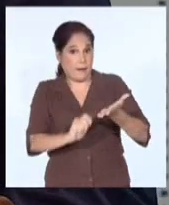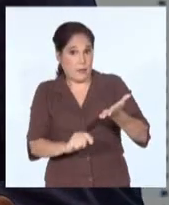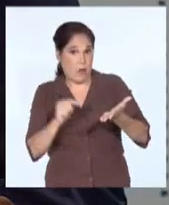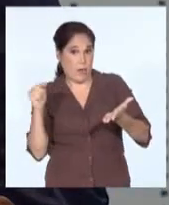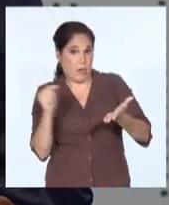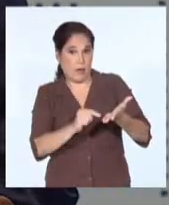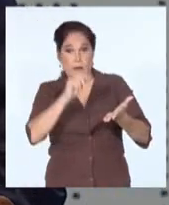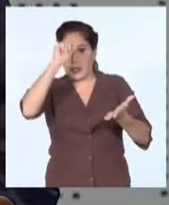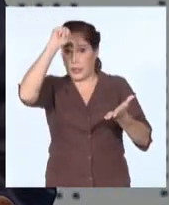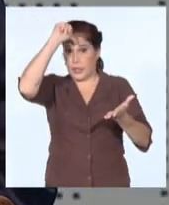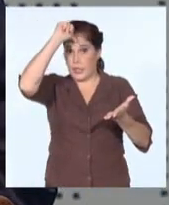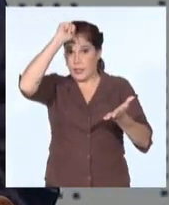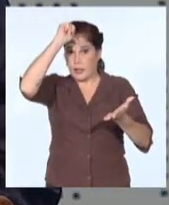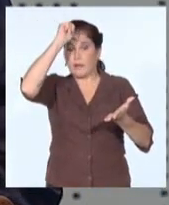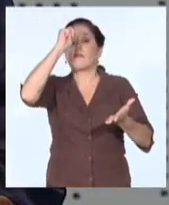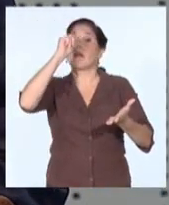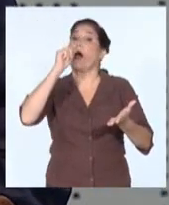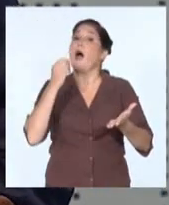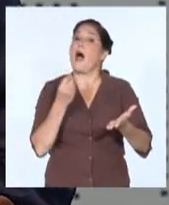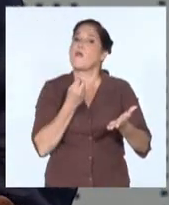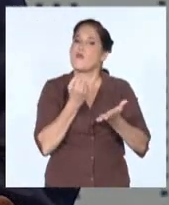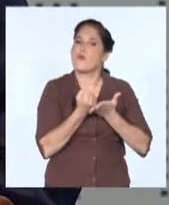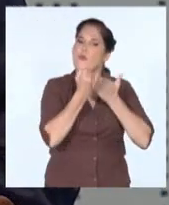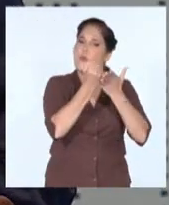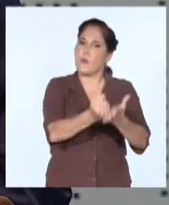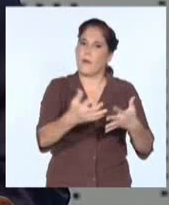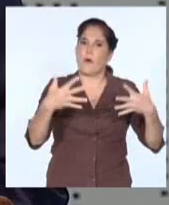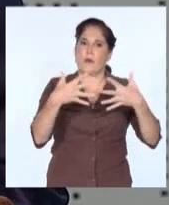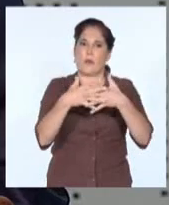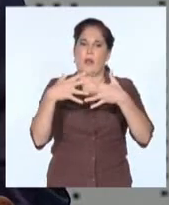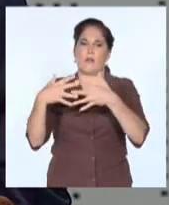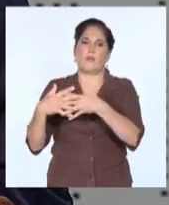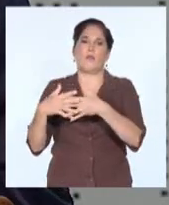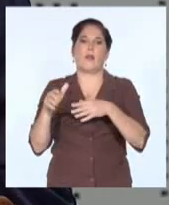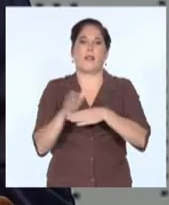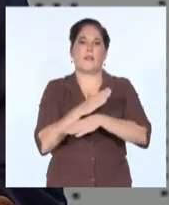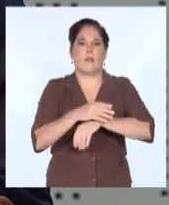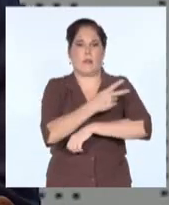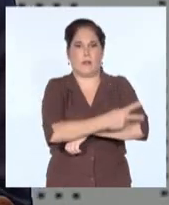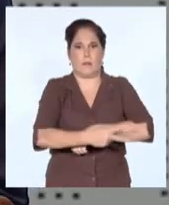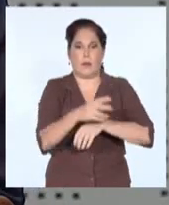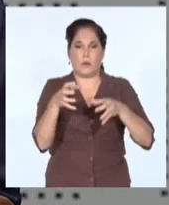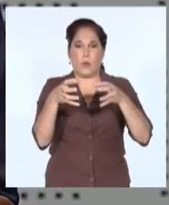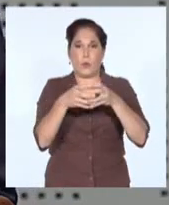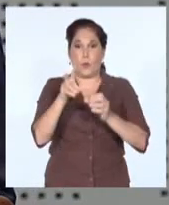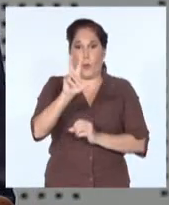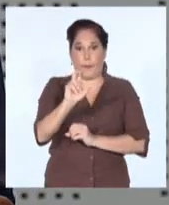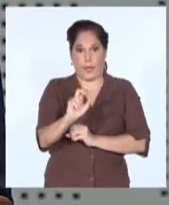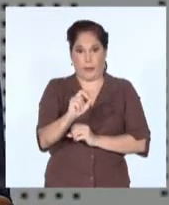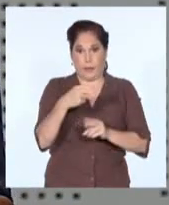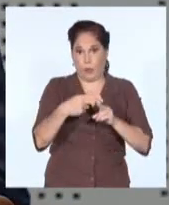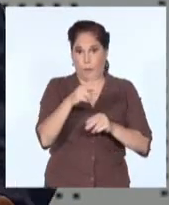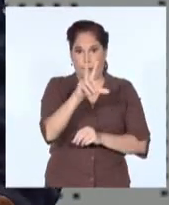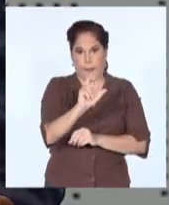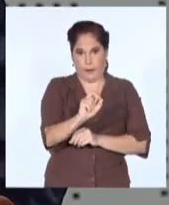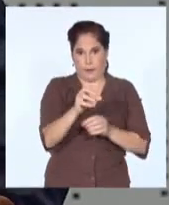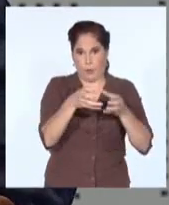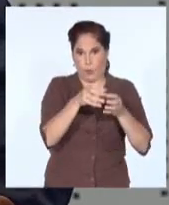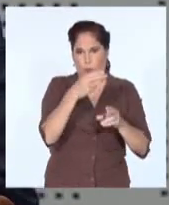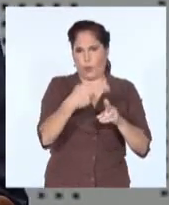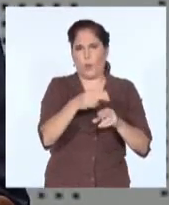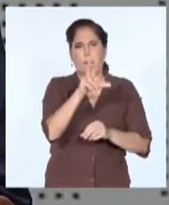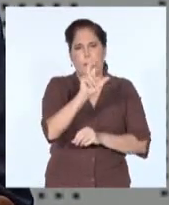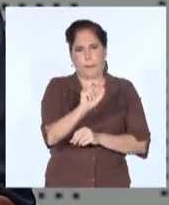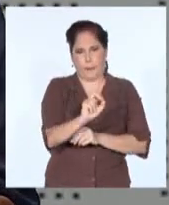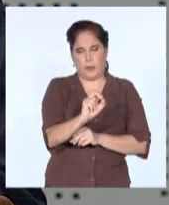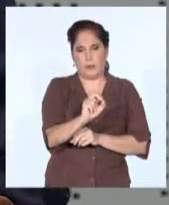India ha propiciado las relaciones sur-sur en el Grupo de los 20 a partir